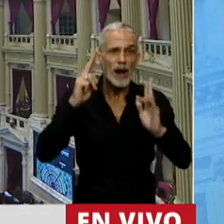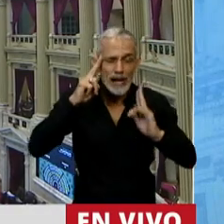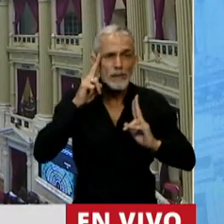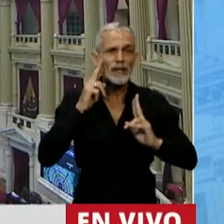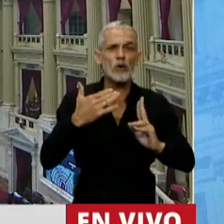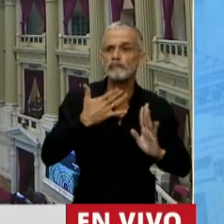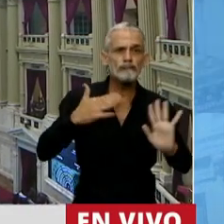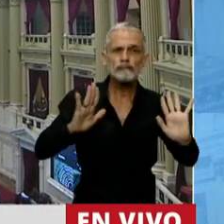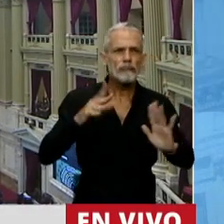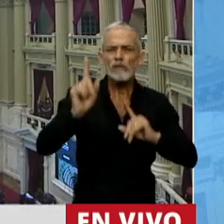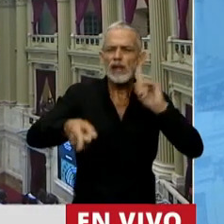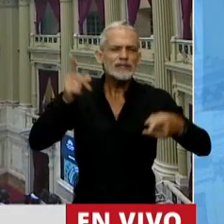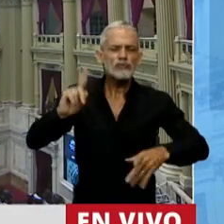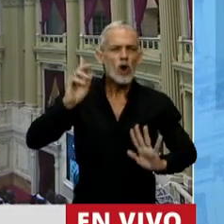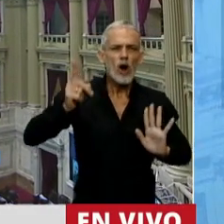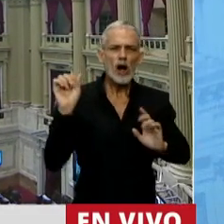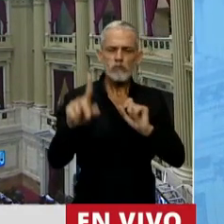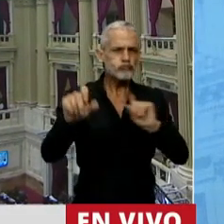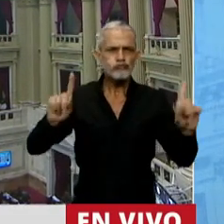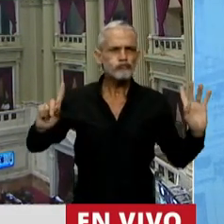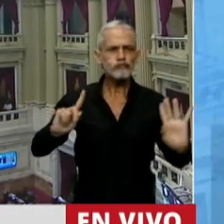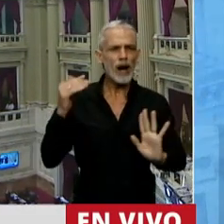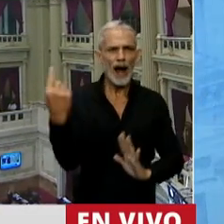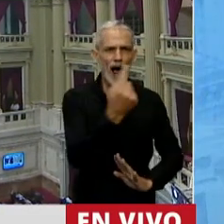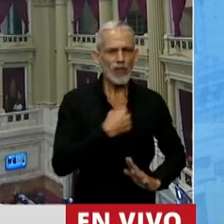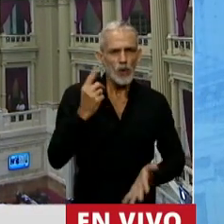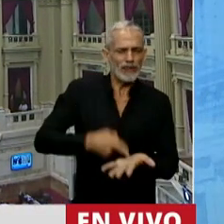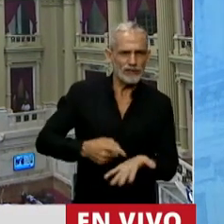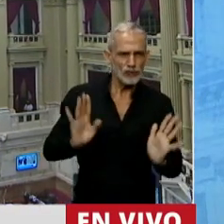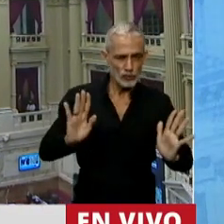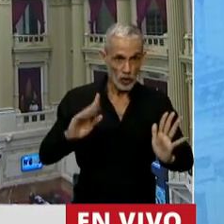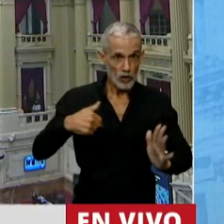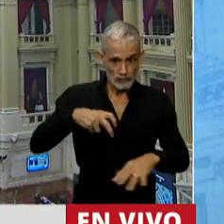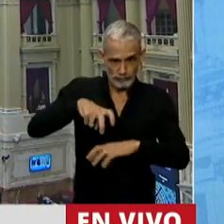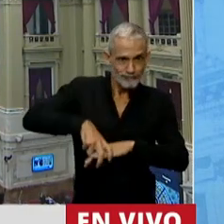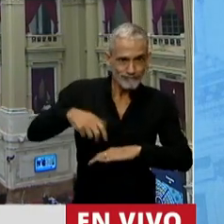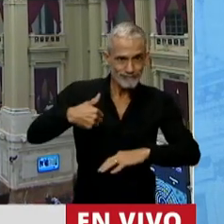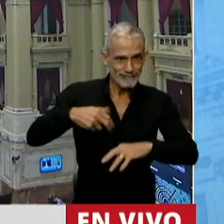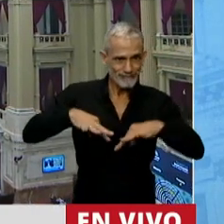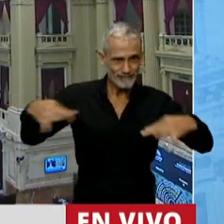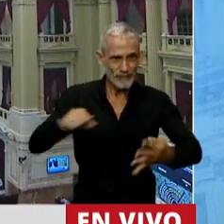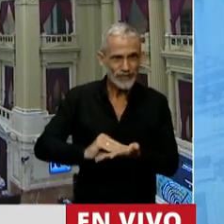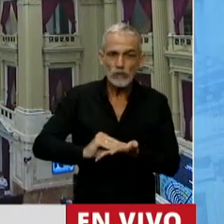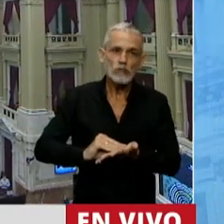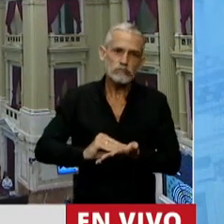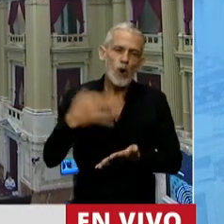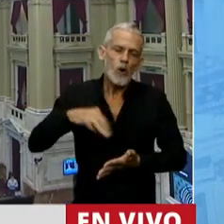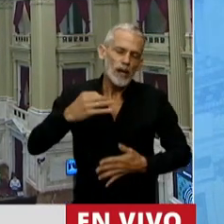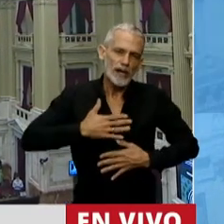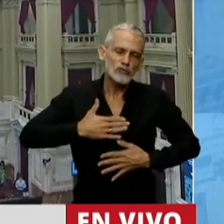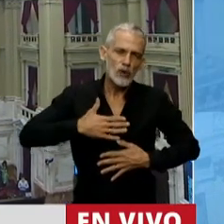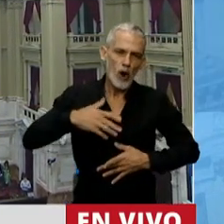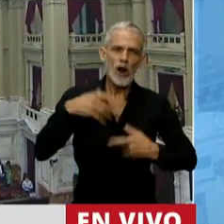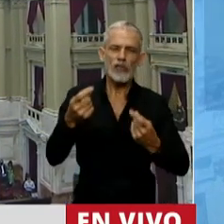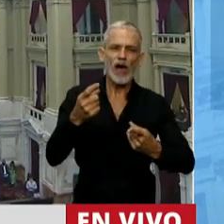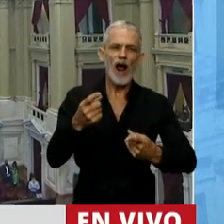a la libertad para decidir. Y desde esta banca, presidente, asumimos el deber histórico de